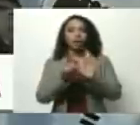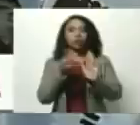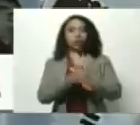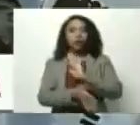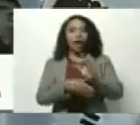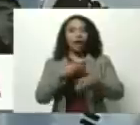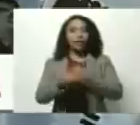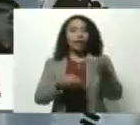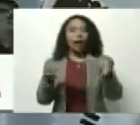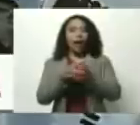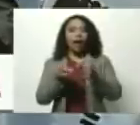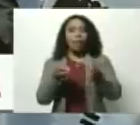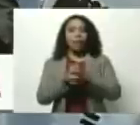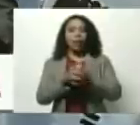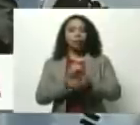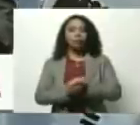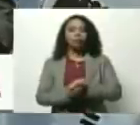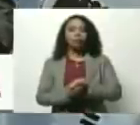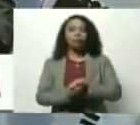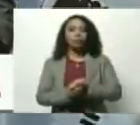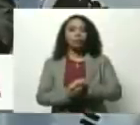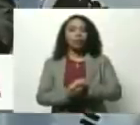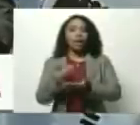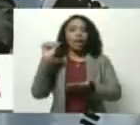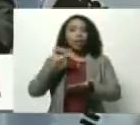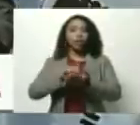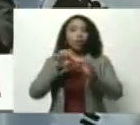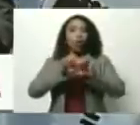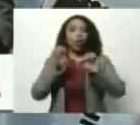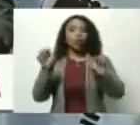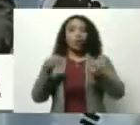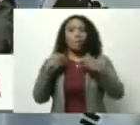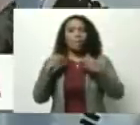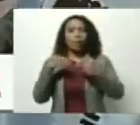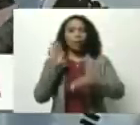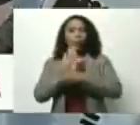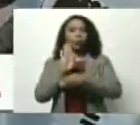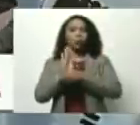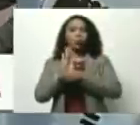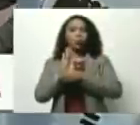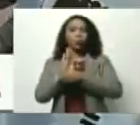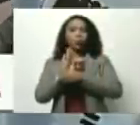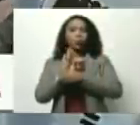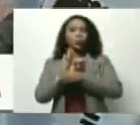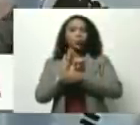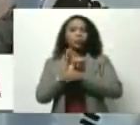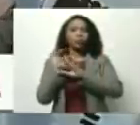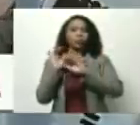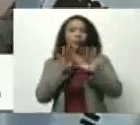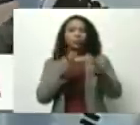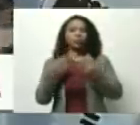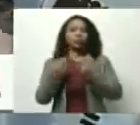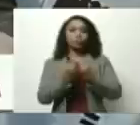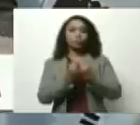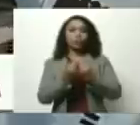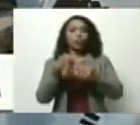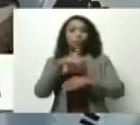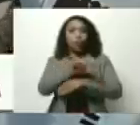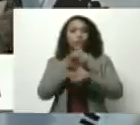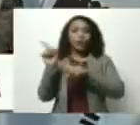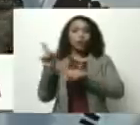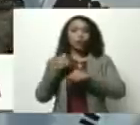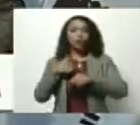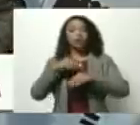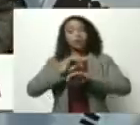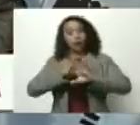Crear equipos multidisciplinarios en los centros educativos para la prevención, abordaje y acompañamiento de todo esto. Y